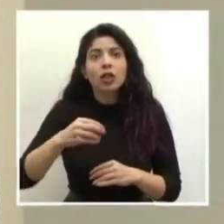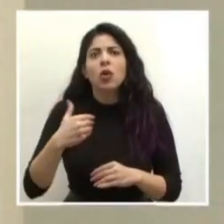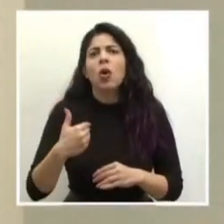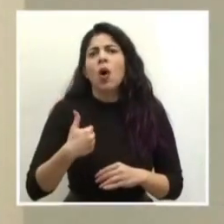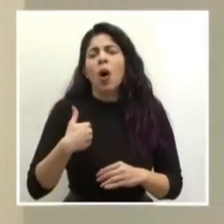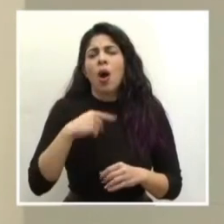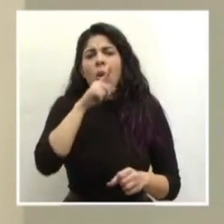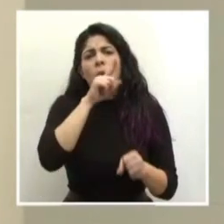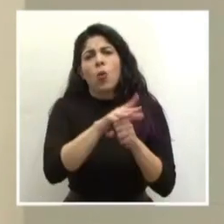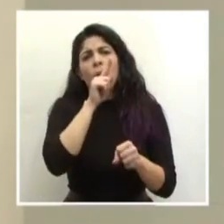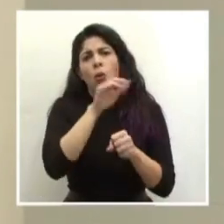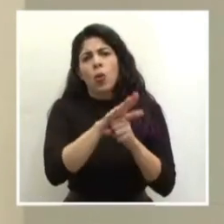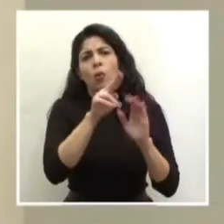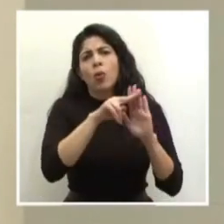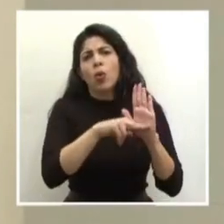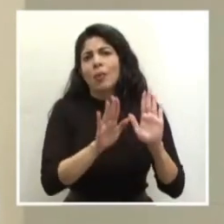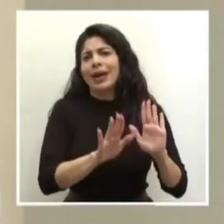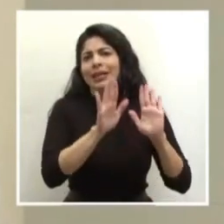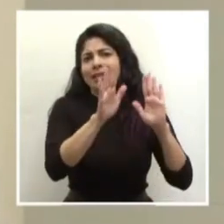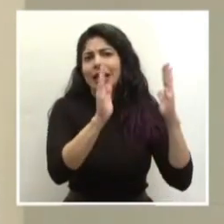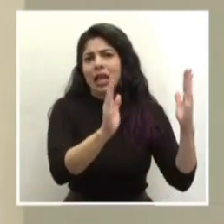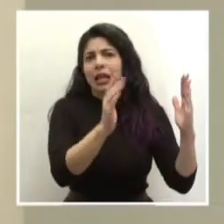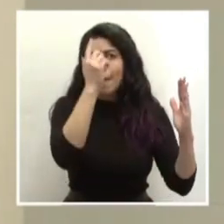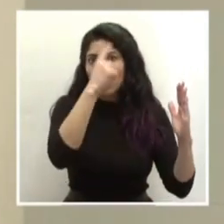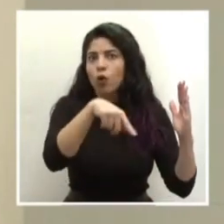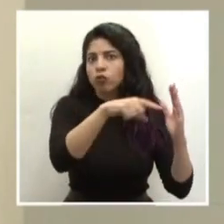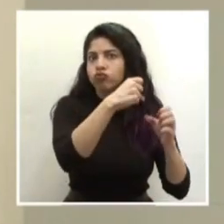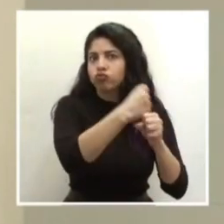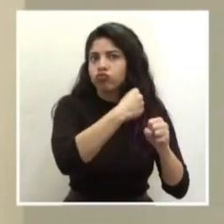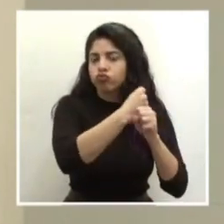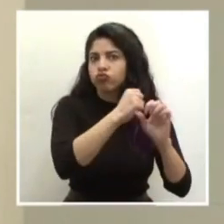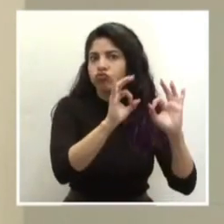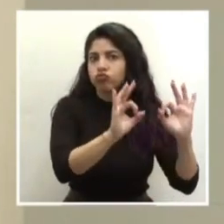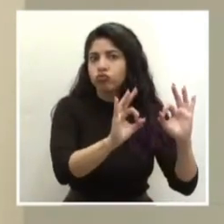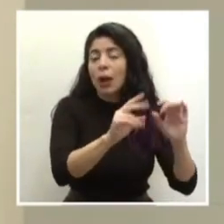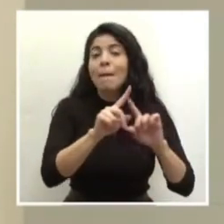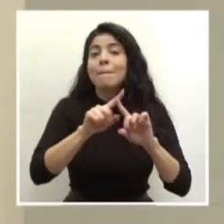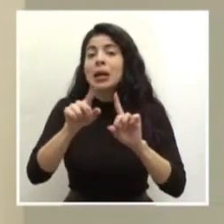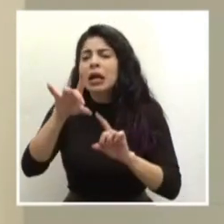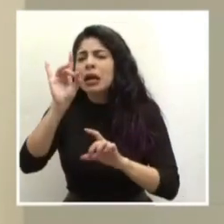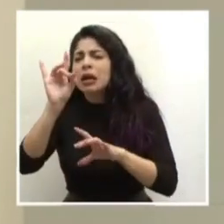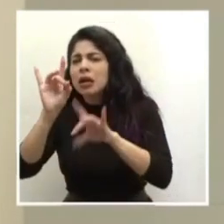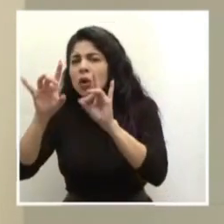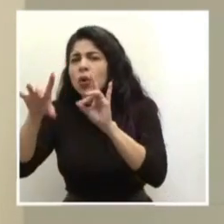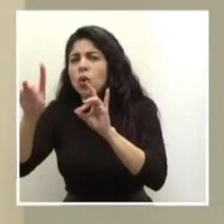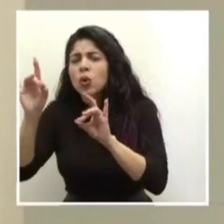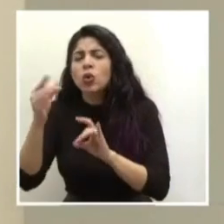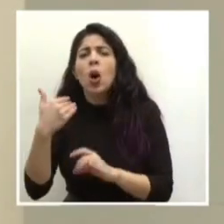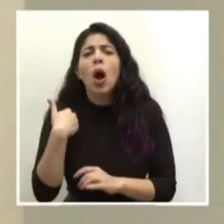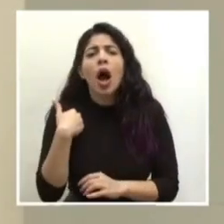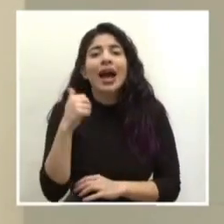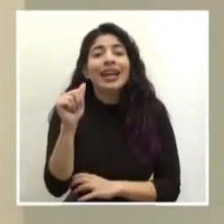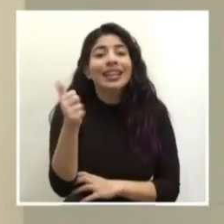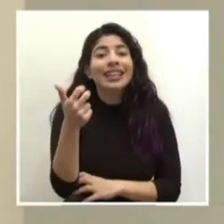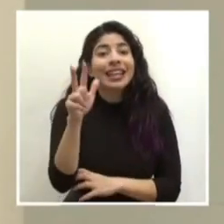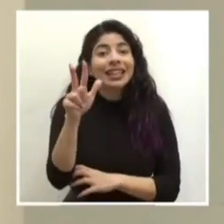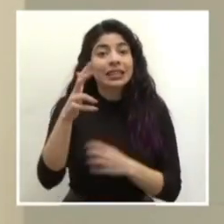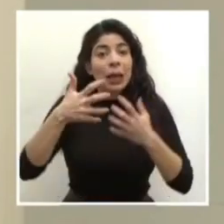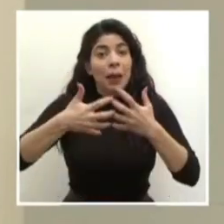excelente cumplimiento de las normas, porque están haciendo bien las cosas. Pero se encontraron entre ellas 13